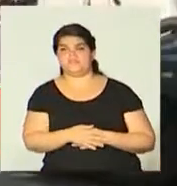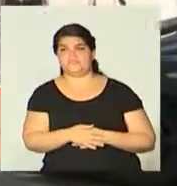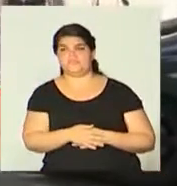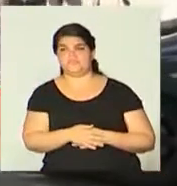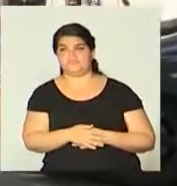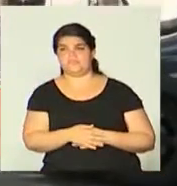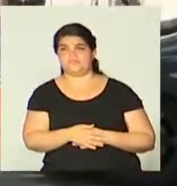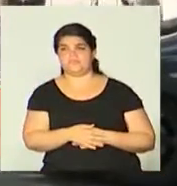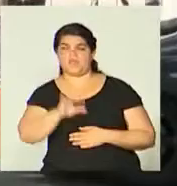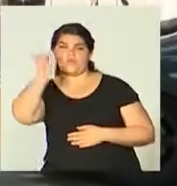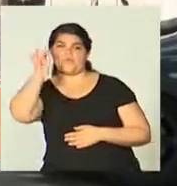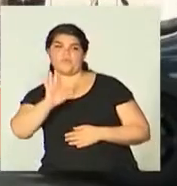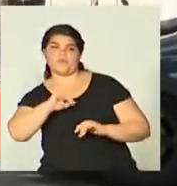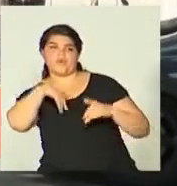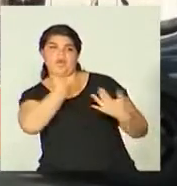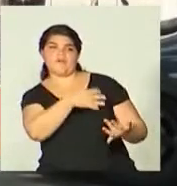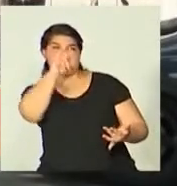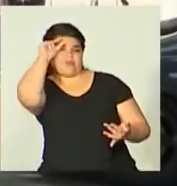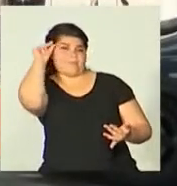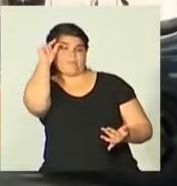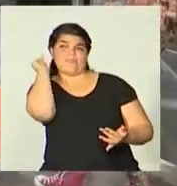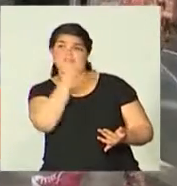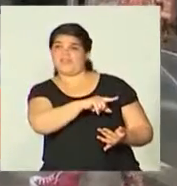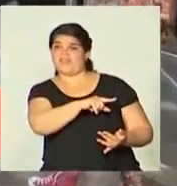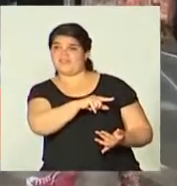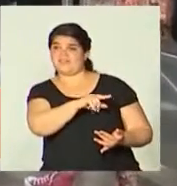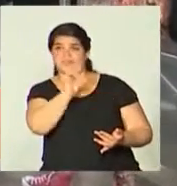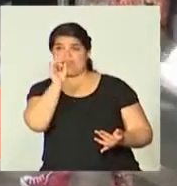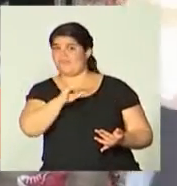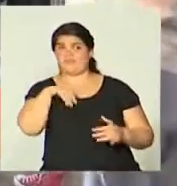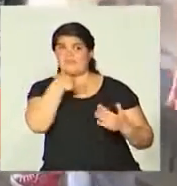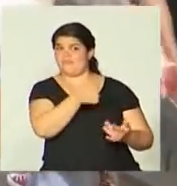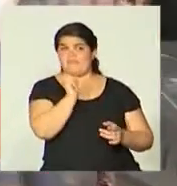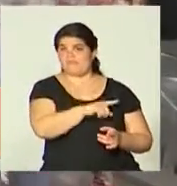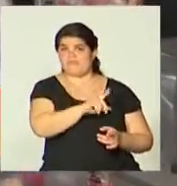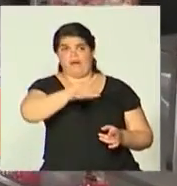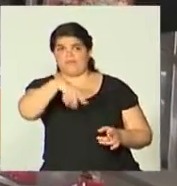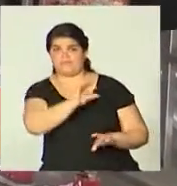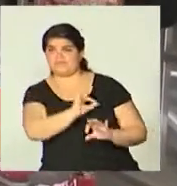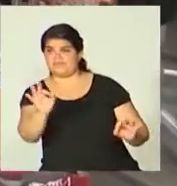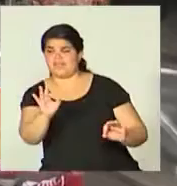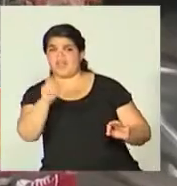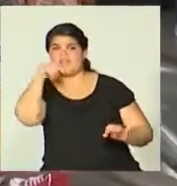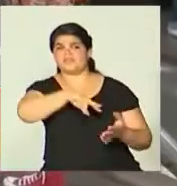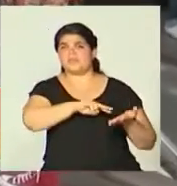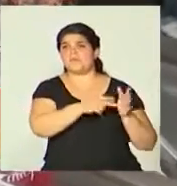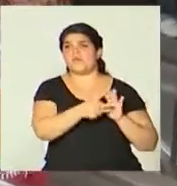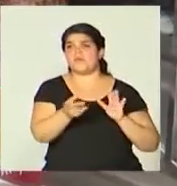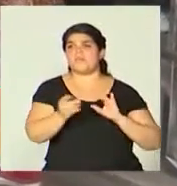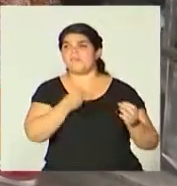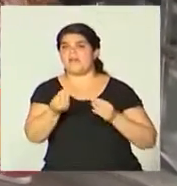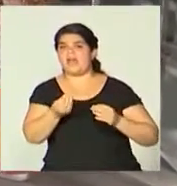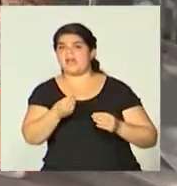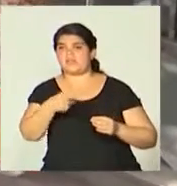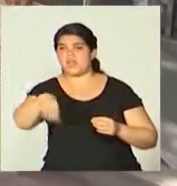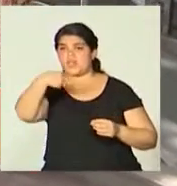salvarle la vida a Paco Pérez, conseguir con eso que no creo que tenga problema para pagar salarios completos en